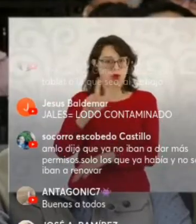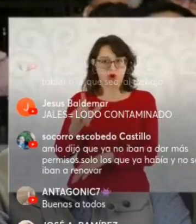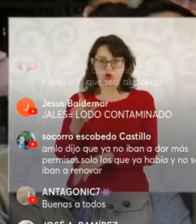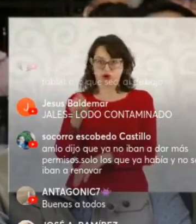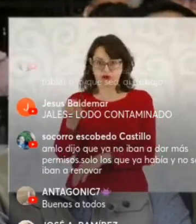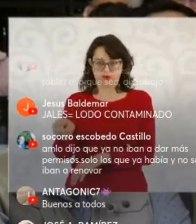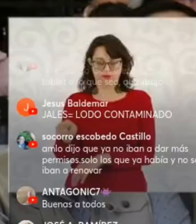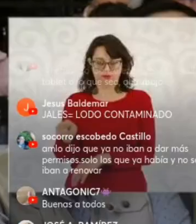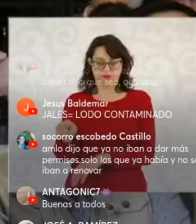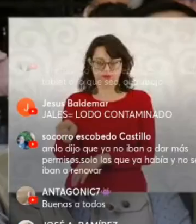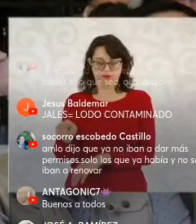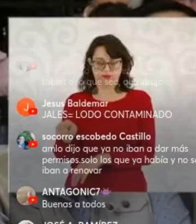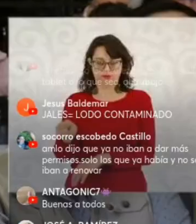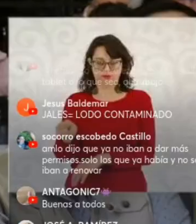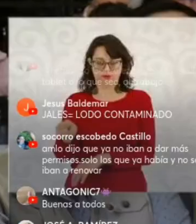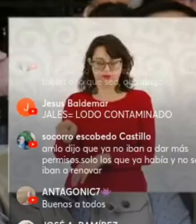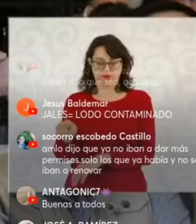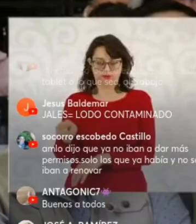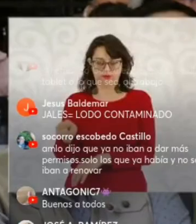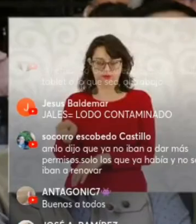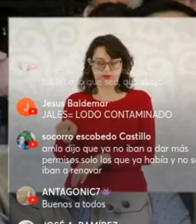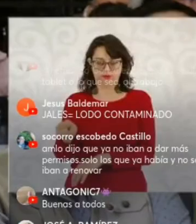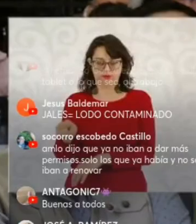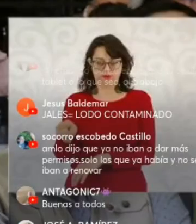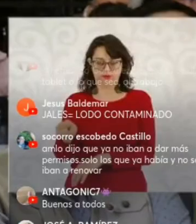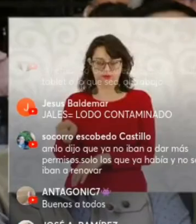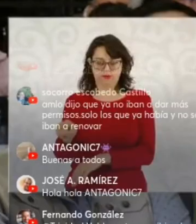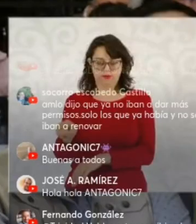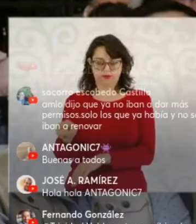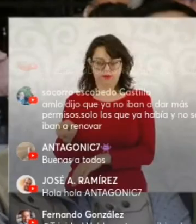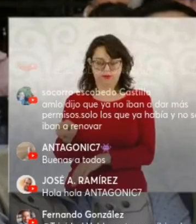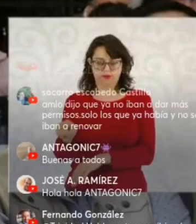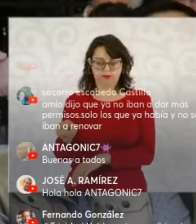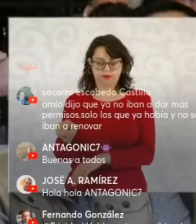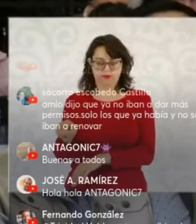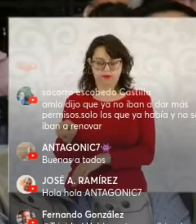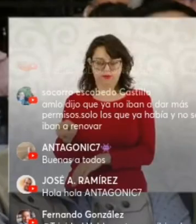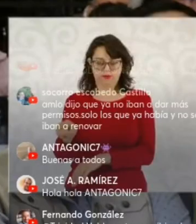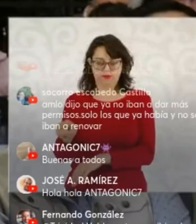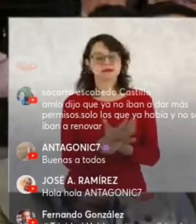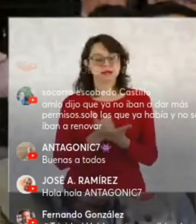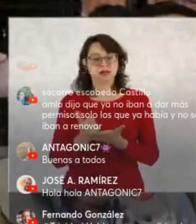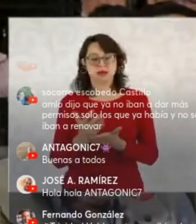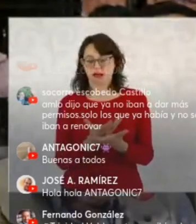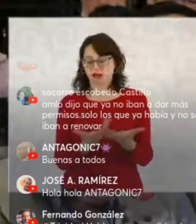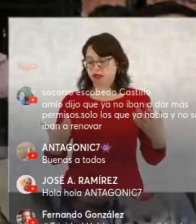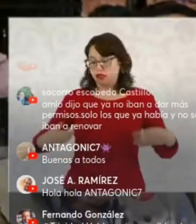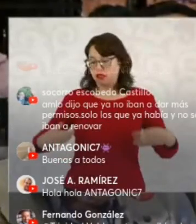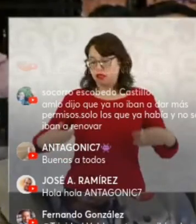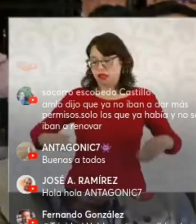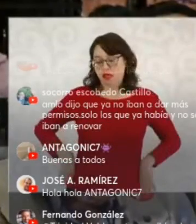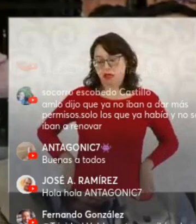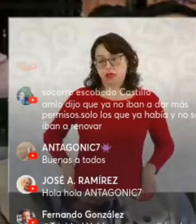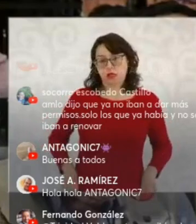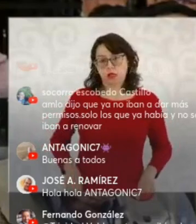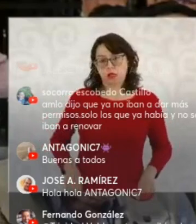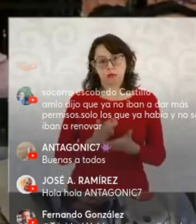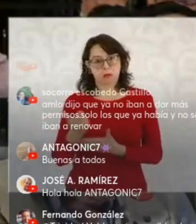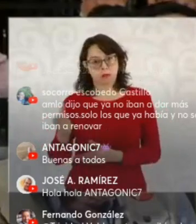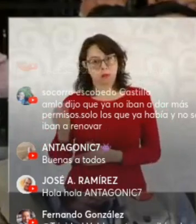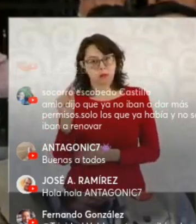de la minería en México prácticamente paga en proporción a sus ingresos totales y es una de las